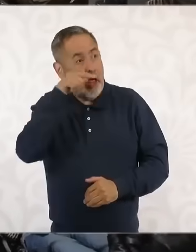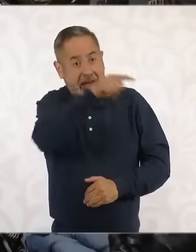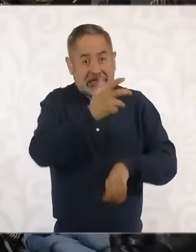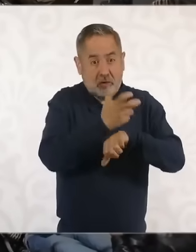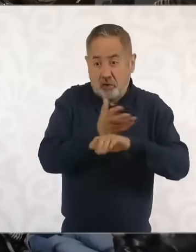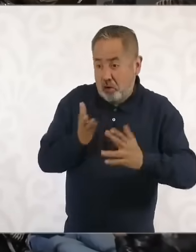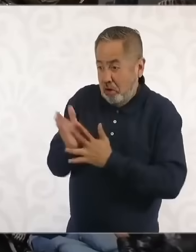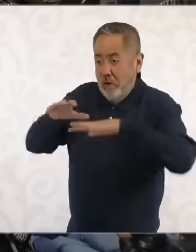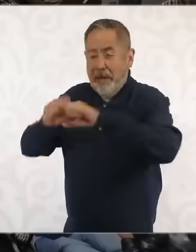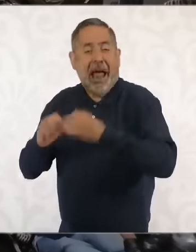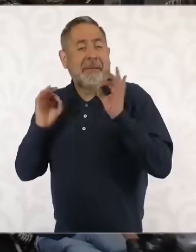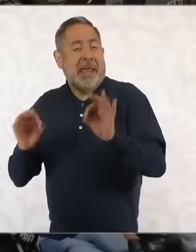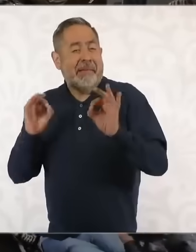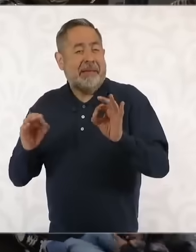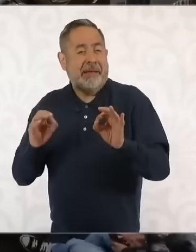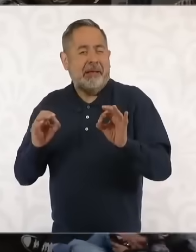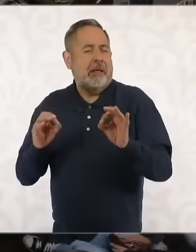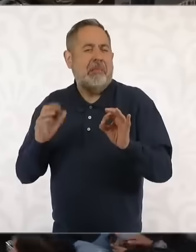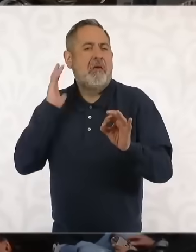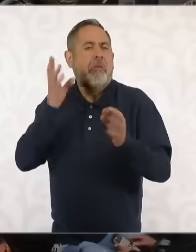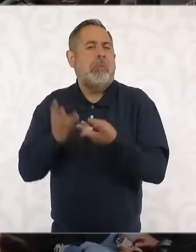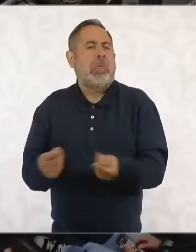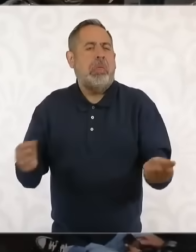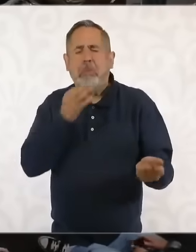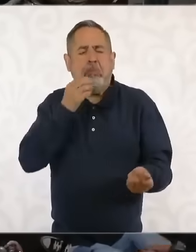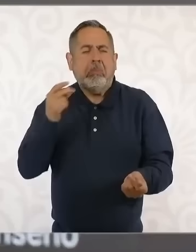ser la contundente derrota del mañana.